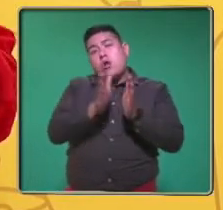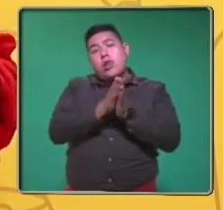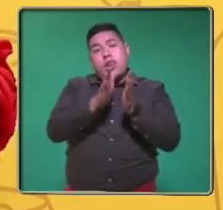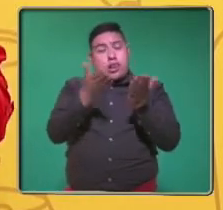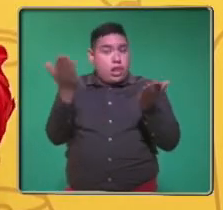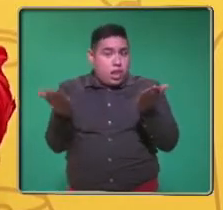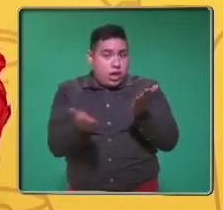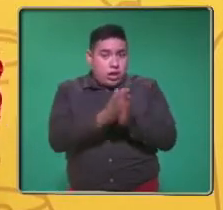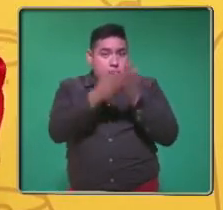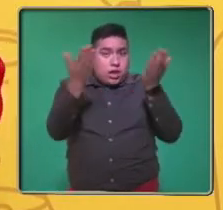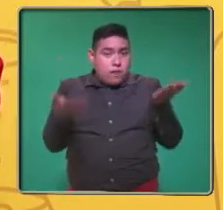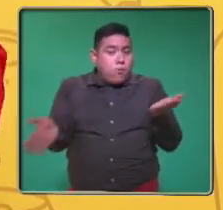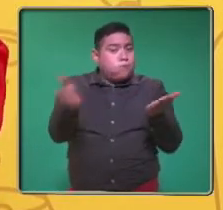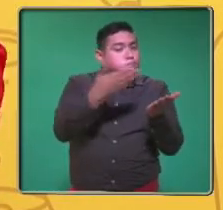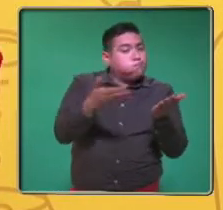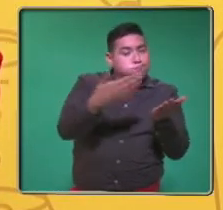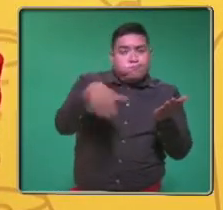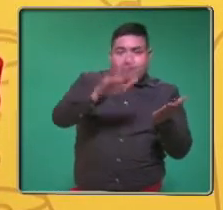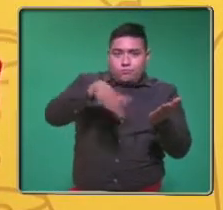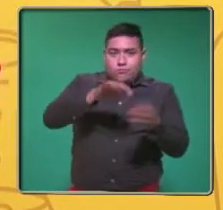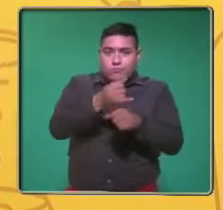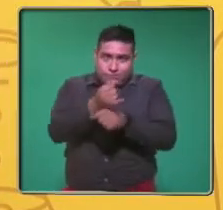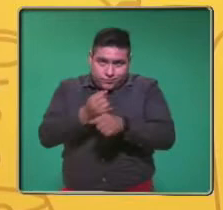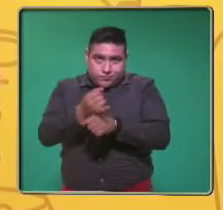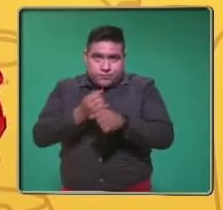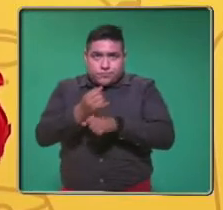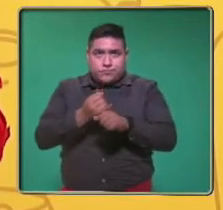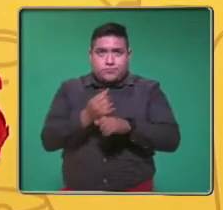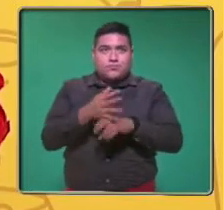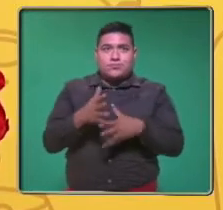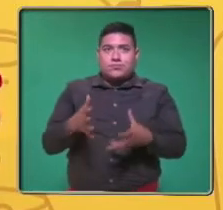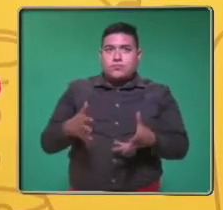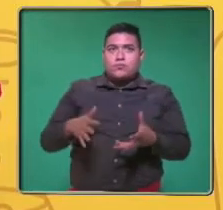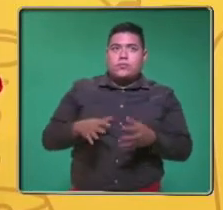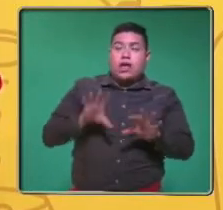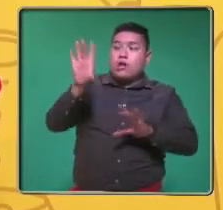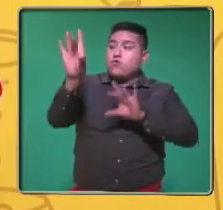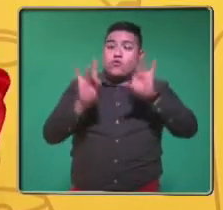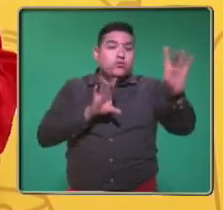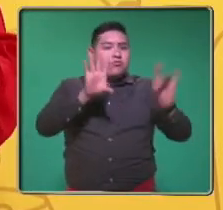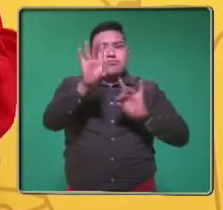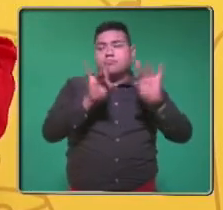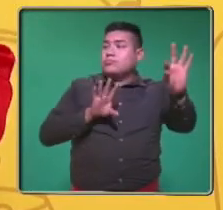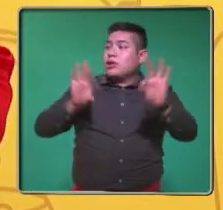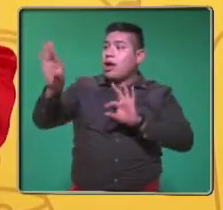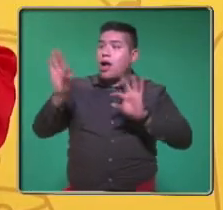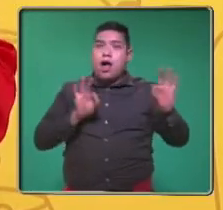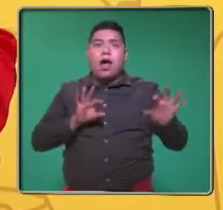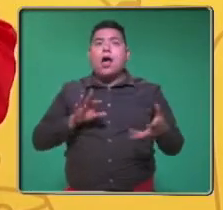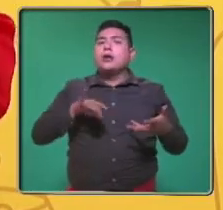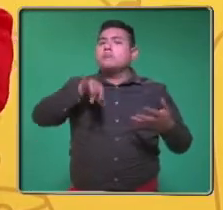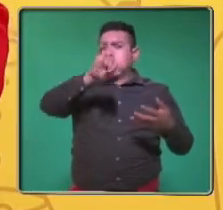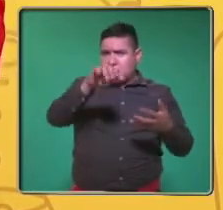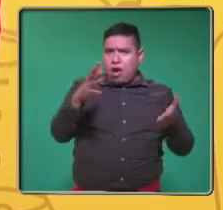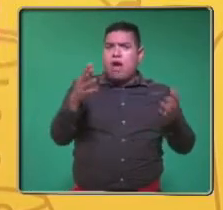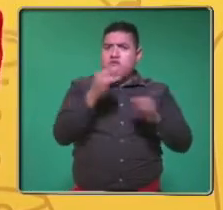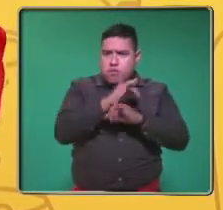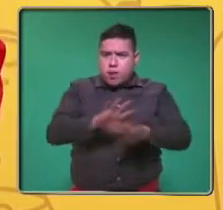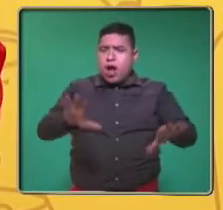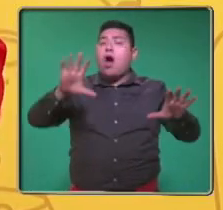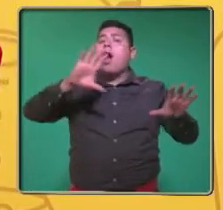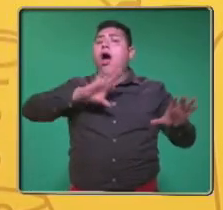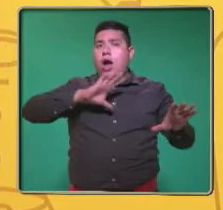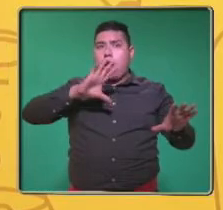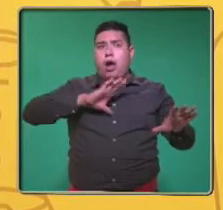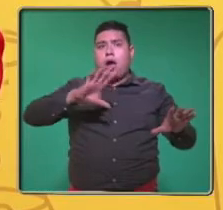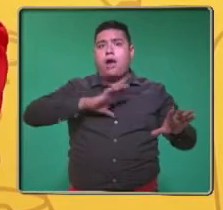los profesionistas. Entonces, no podemos decir que no hay de donde nosotros podamos estar revisando o checando o